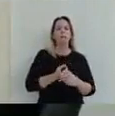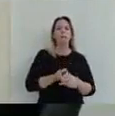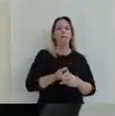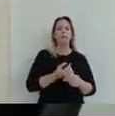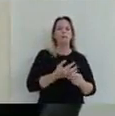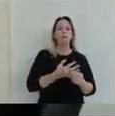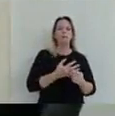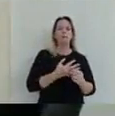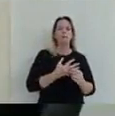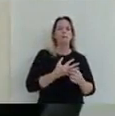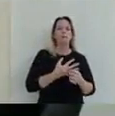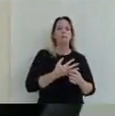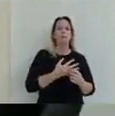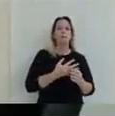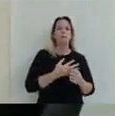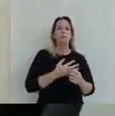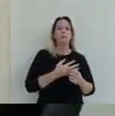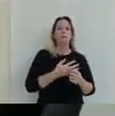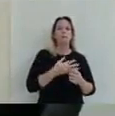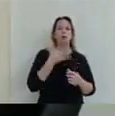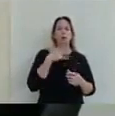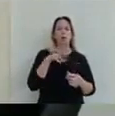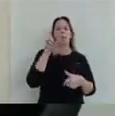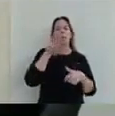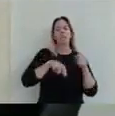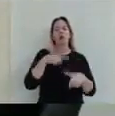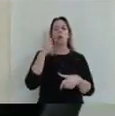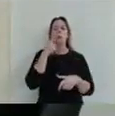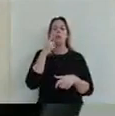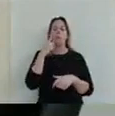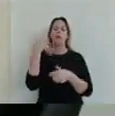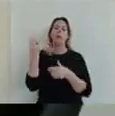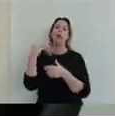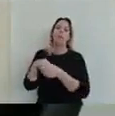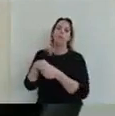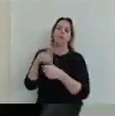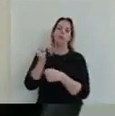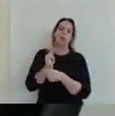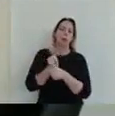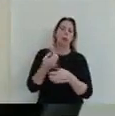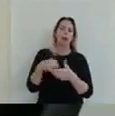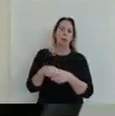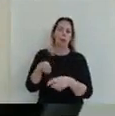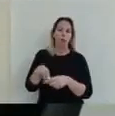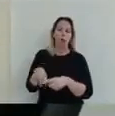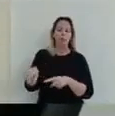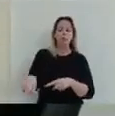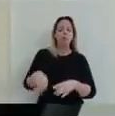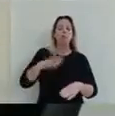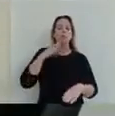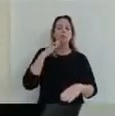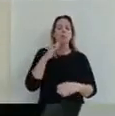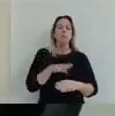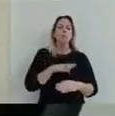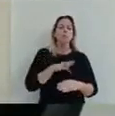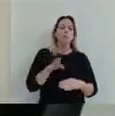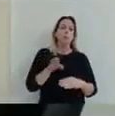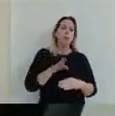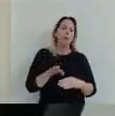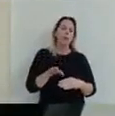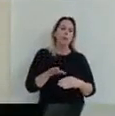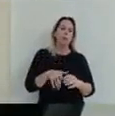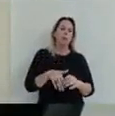del gabinete municipal que no se dieron cita ese día. Y además no habrán visto ningún tipo de publicación, porque de